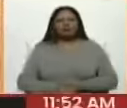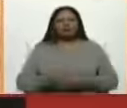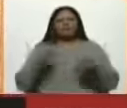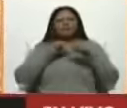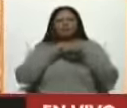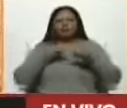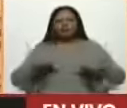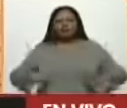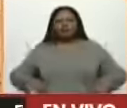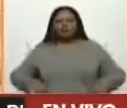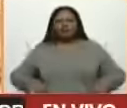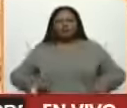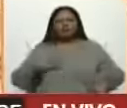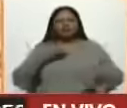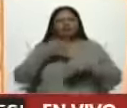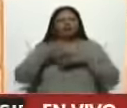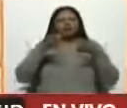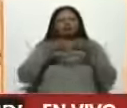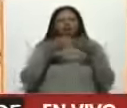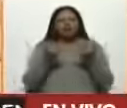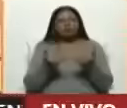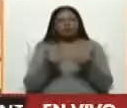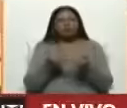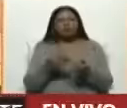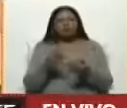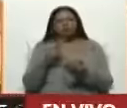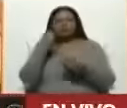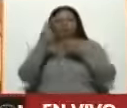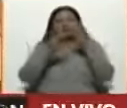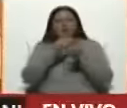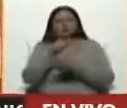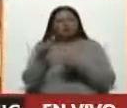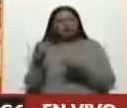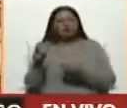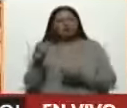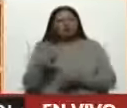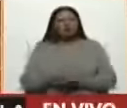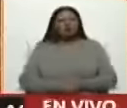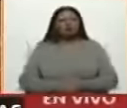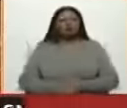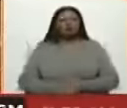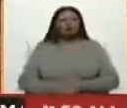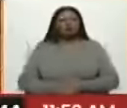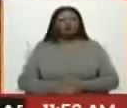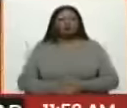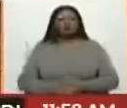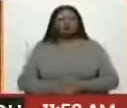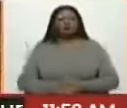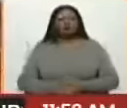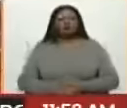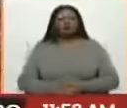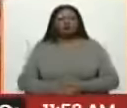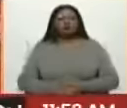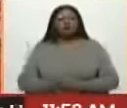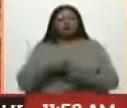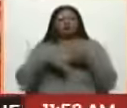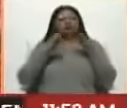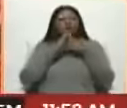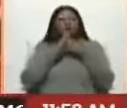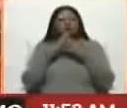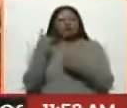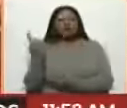ido y van y hacen su brigada de solidaridad y visitan a las personas de la tercera edad que están en su casa,